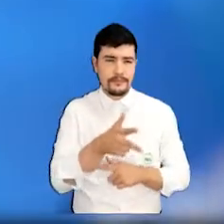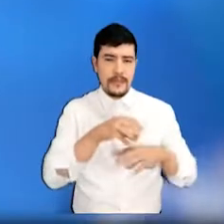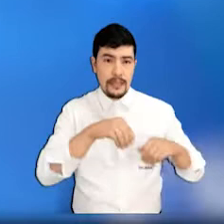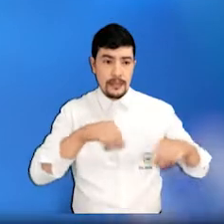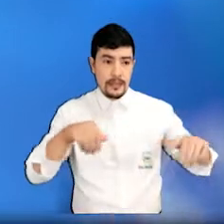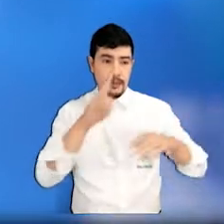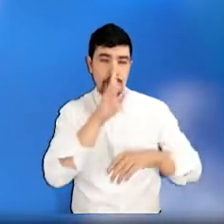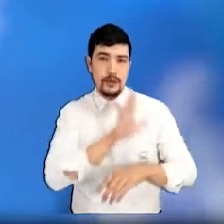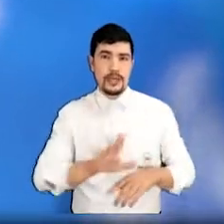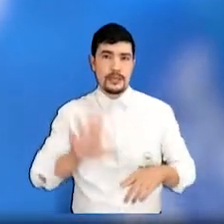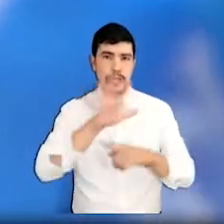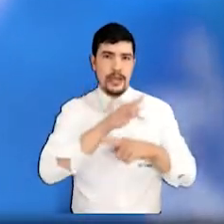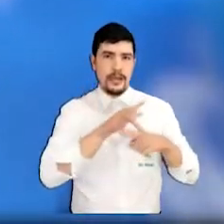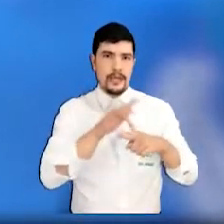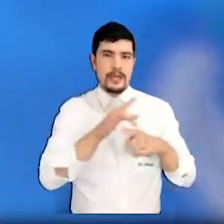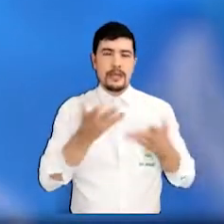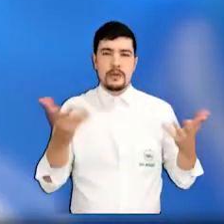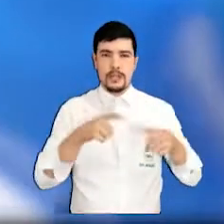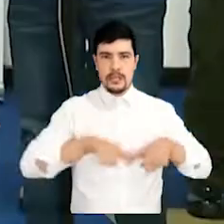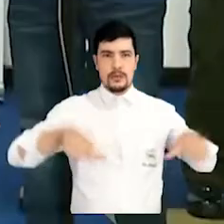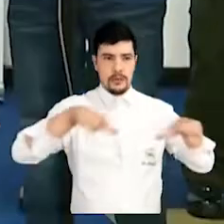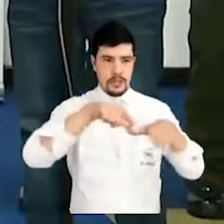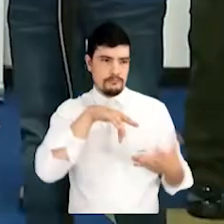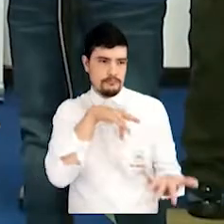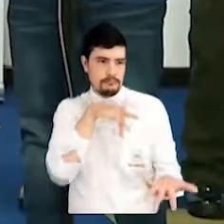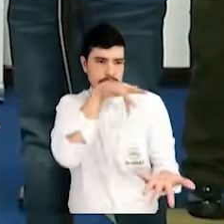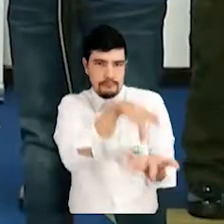el hotel donde está hospedada, le pide al primer